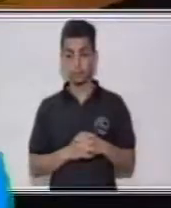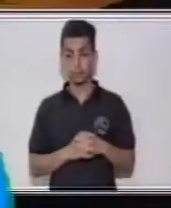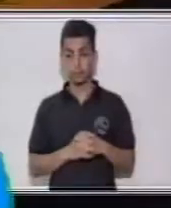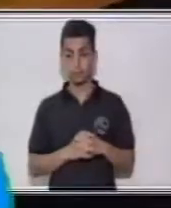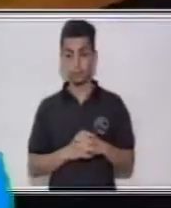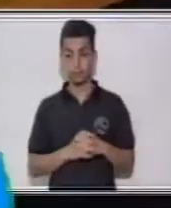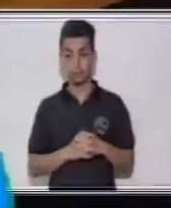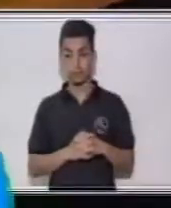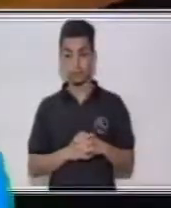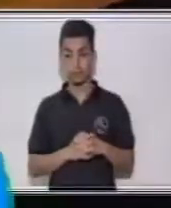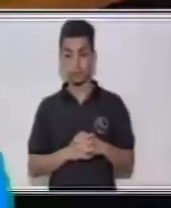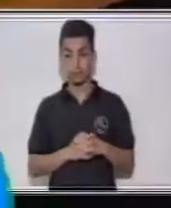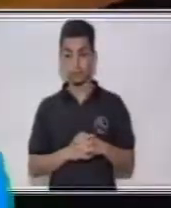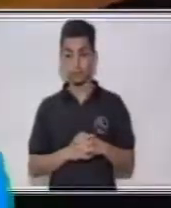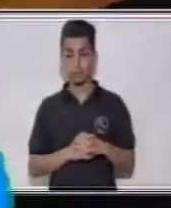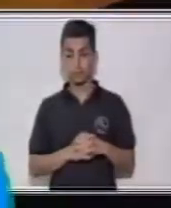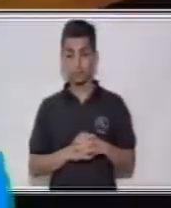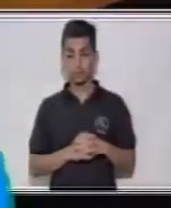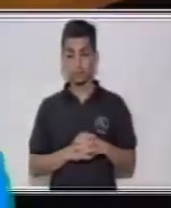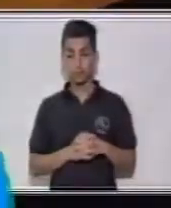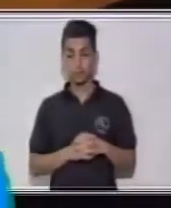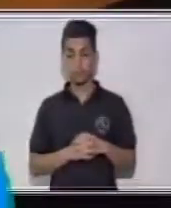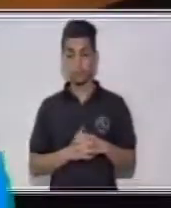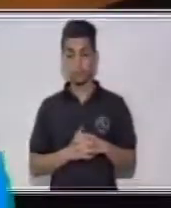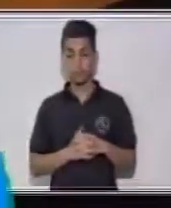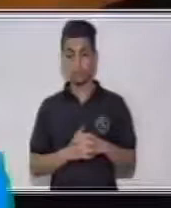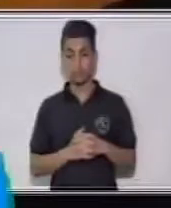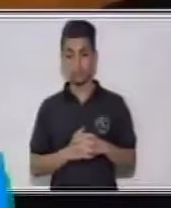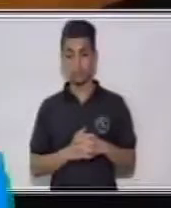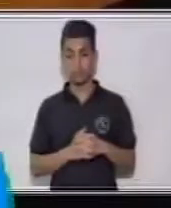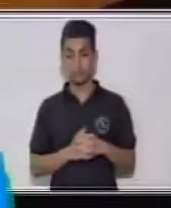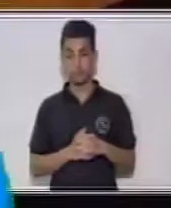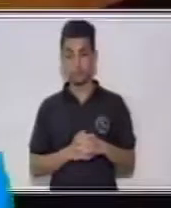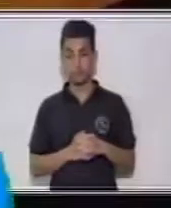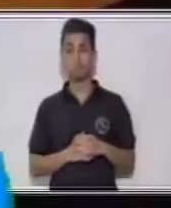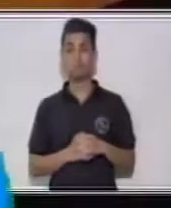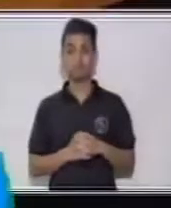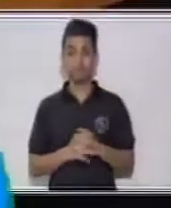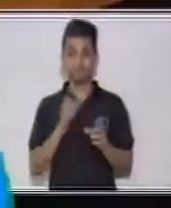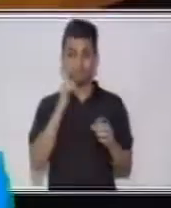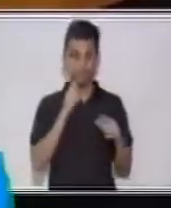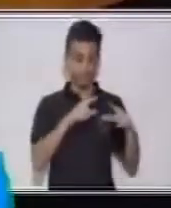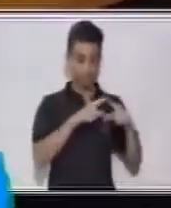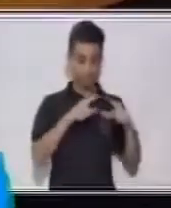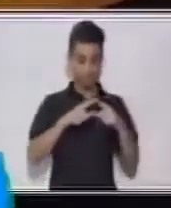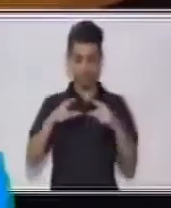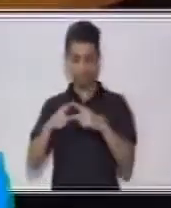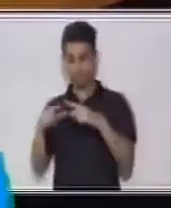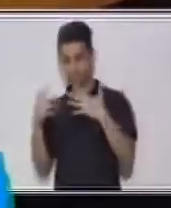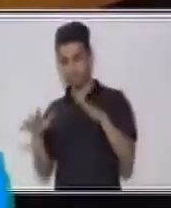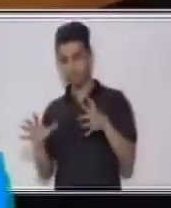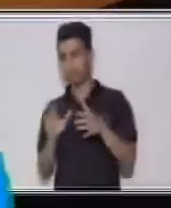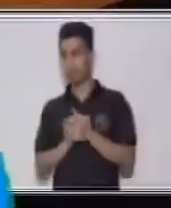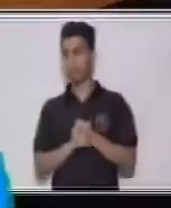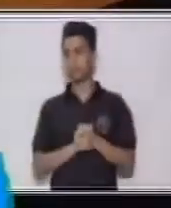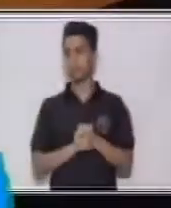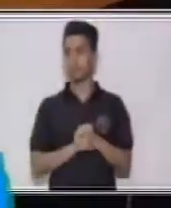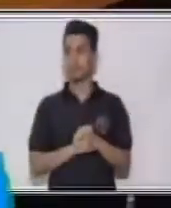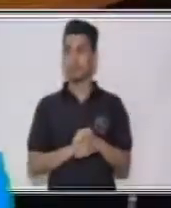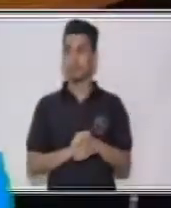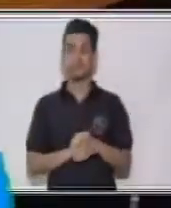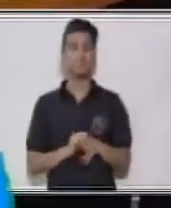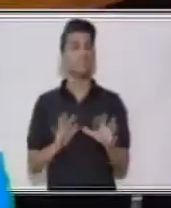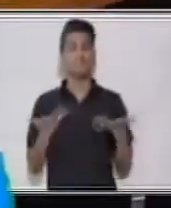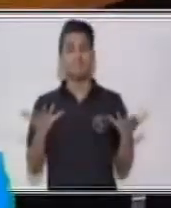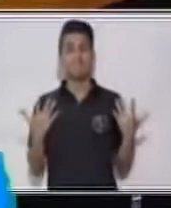y 3 vamos a hacer acá el otro triángulo qué fue lo que yo